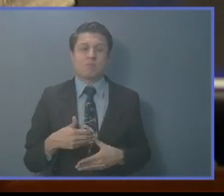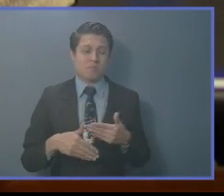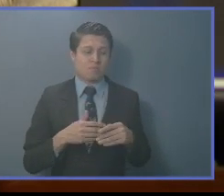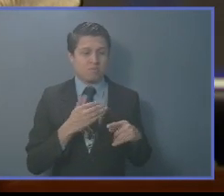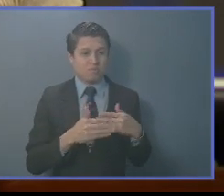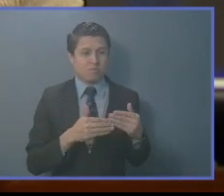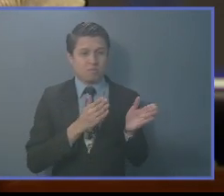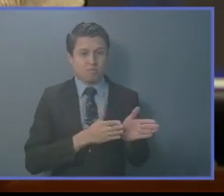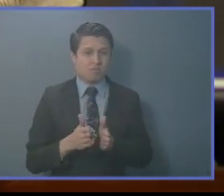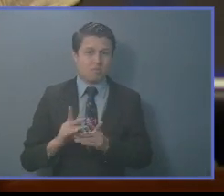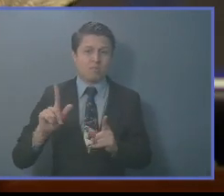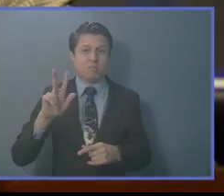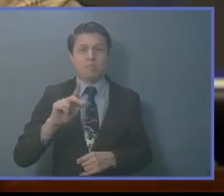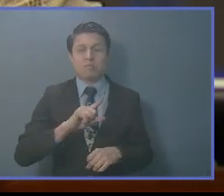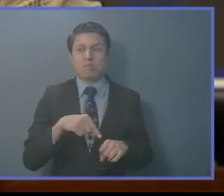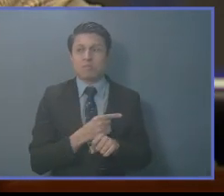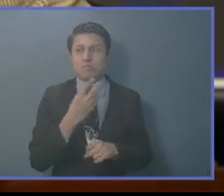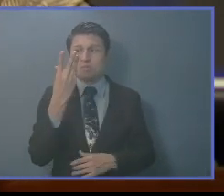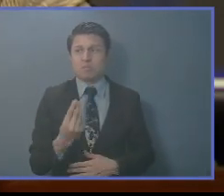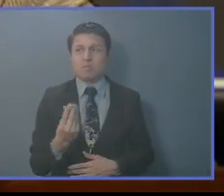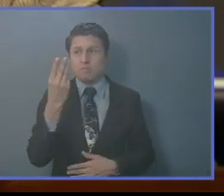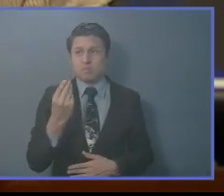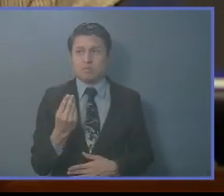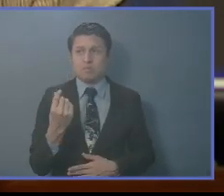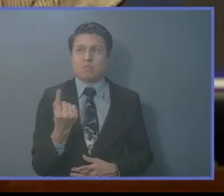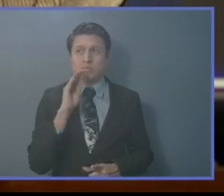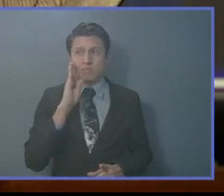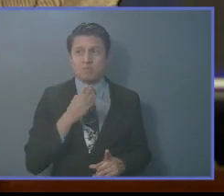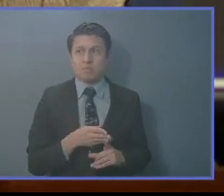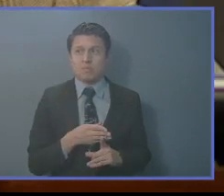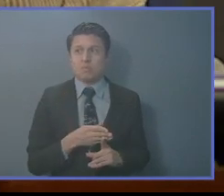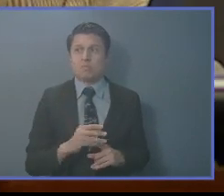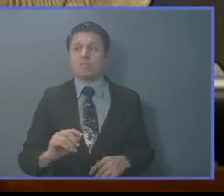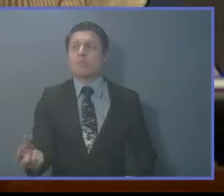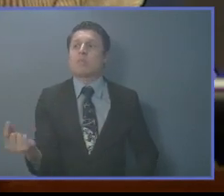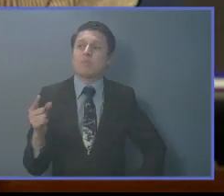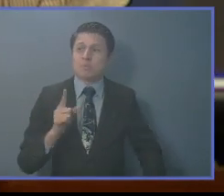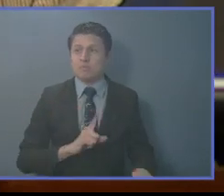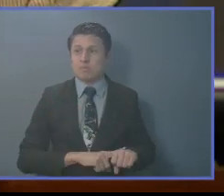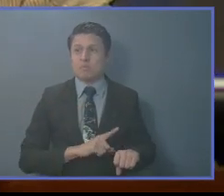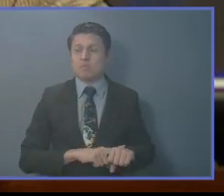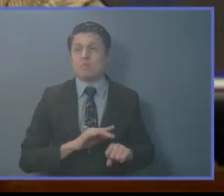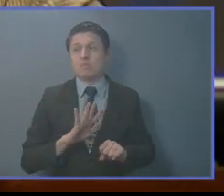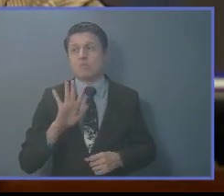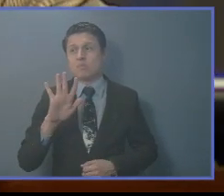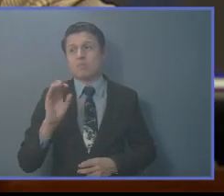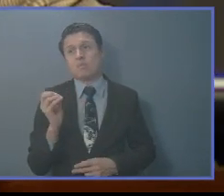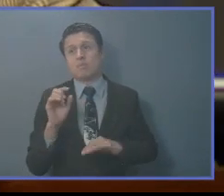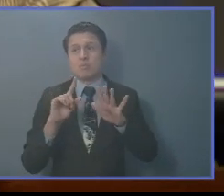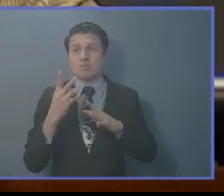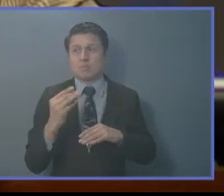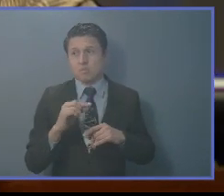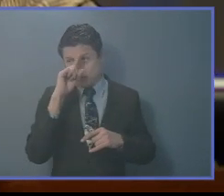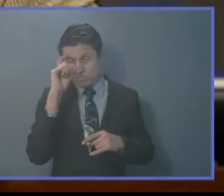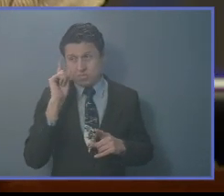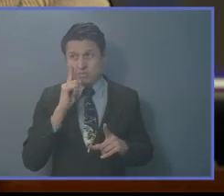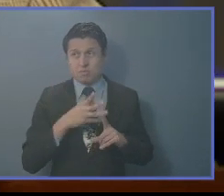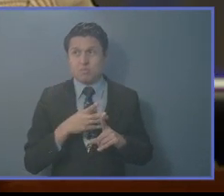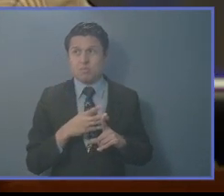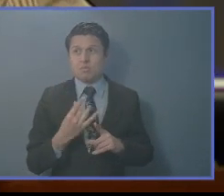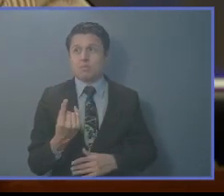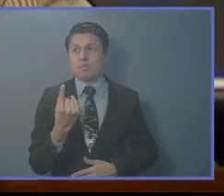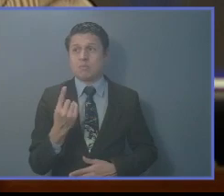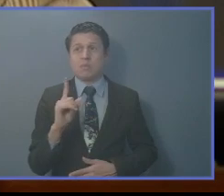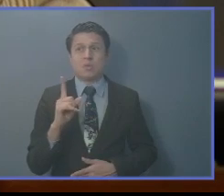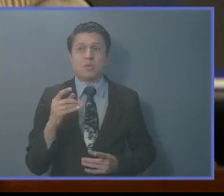horas compensatorias diarias para el solo efecto de reponer las horas del quinto o sexto día laboral, con el objeto de que los trabajadores no